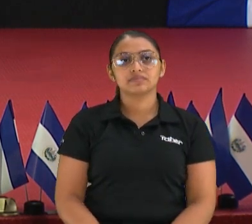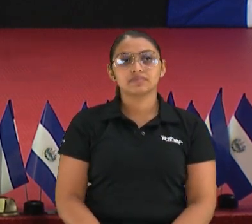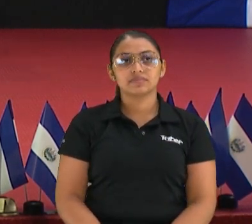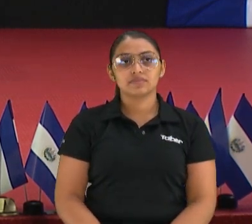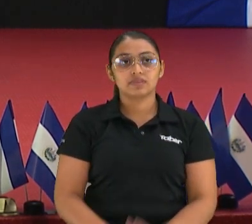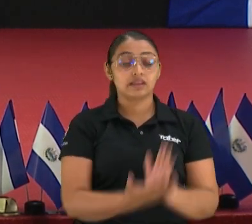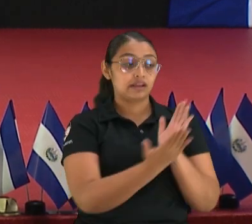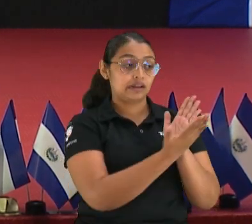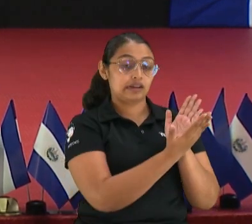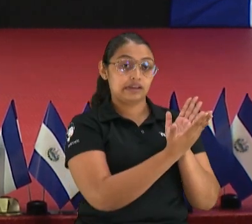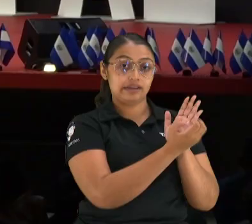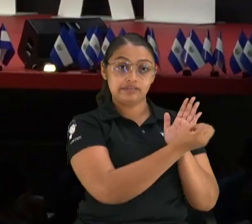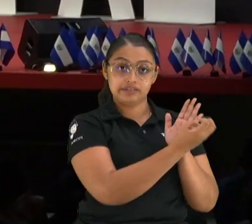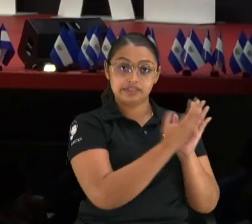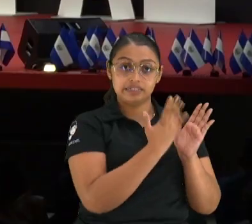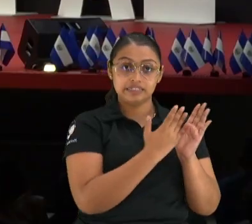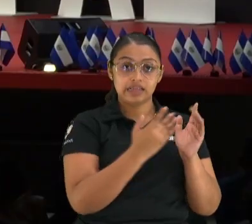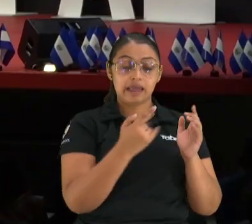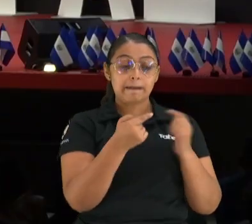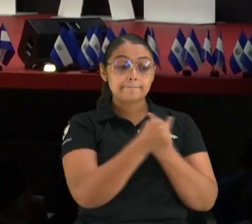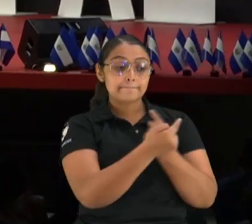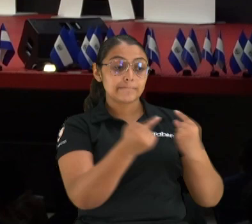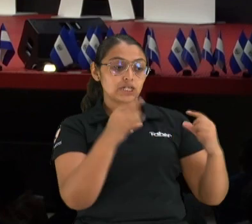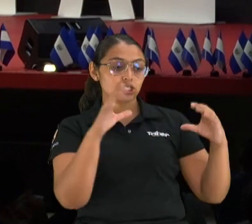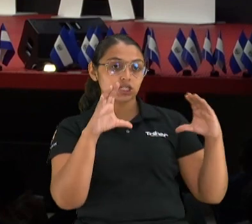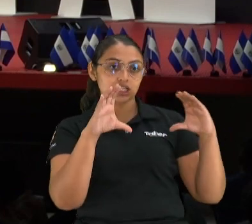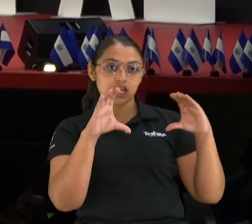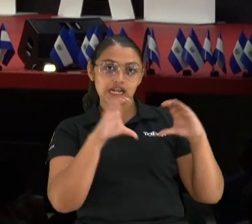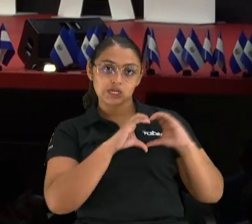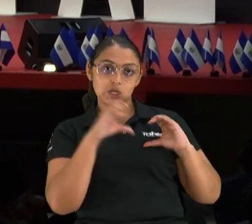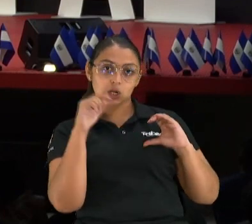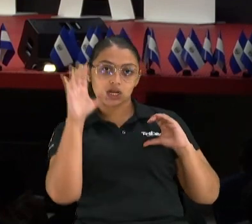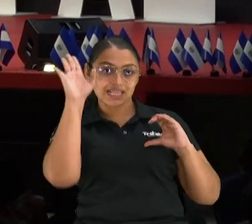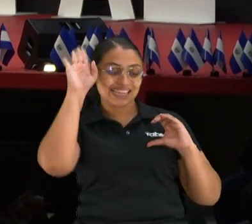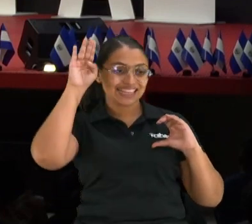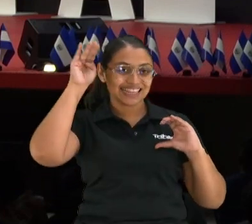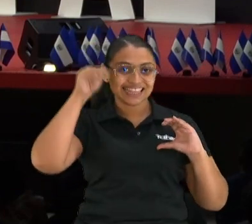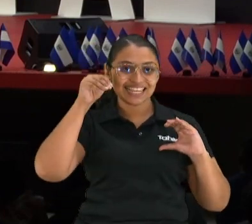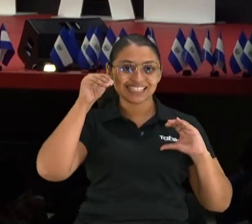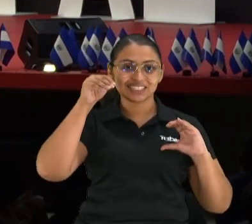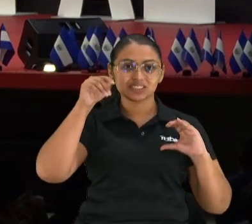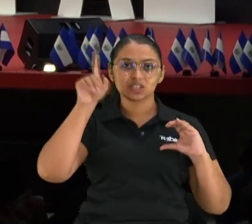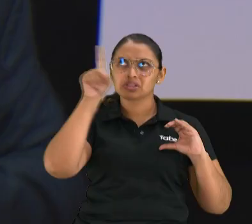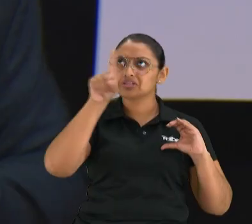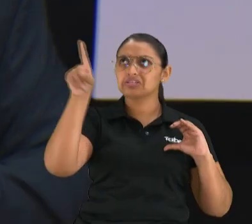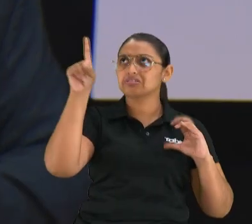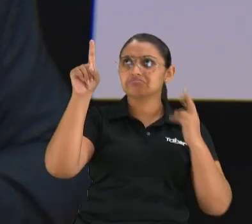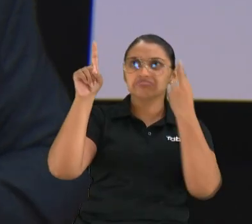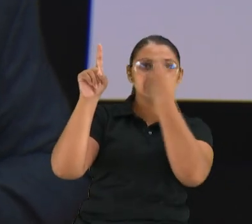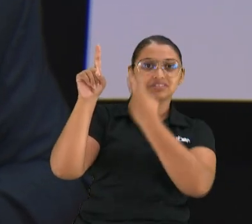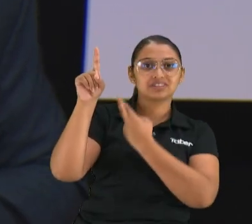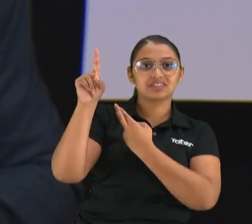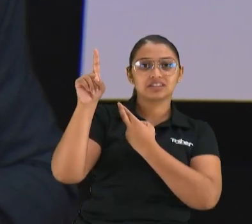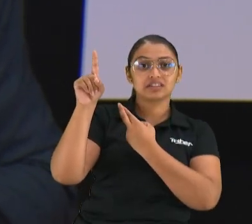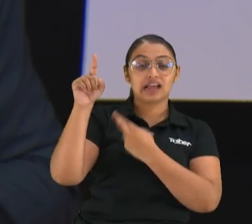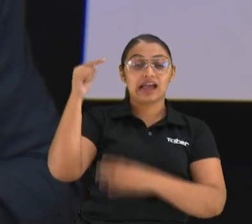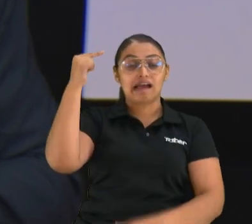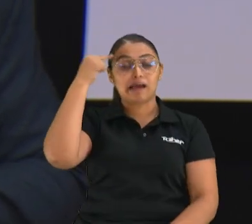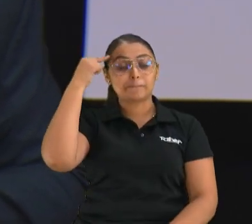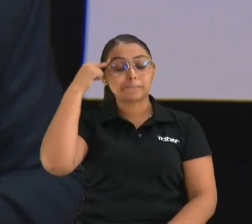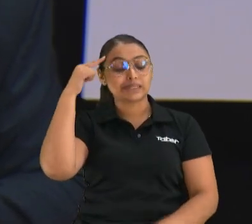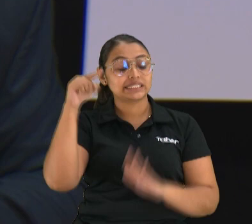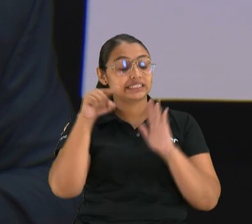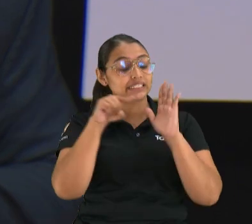dice el necio en su corazón dice la Biblia no hay Dios mente reprobada dije que la mente